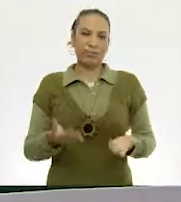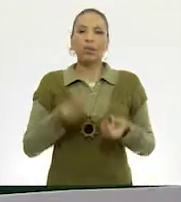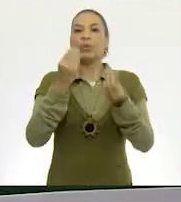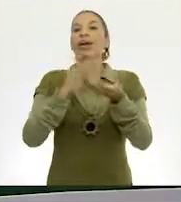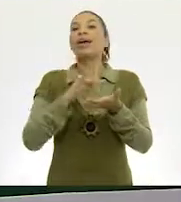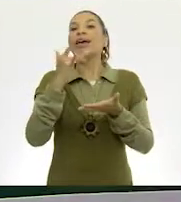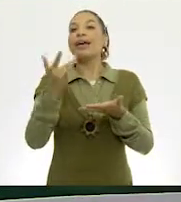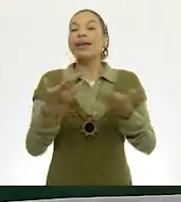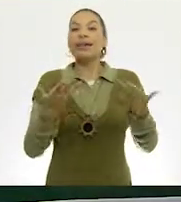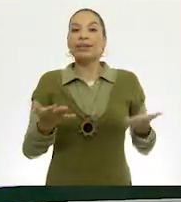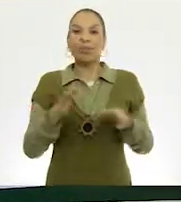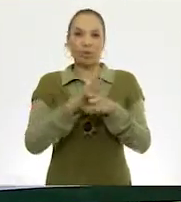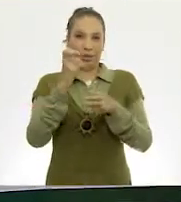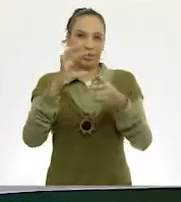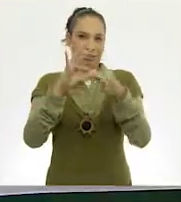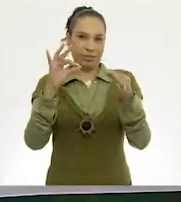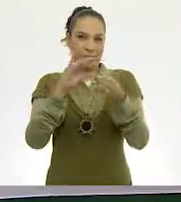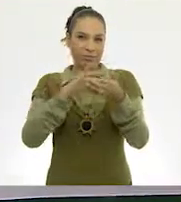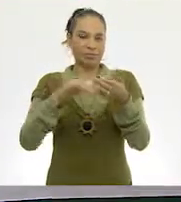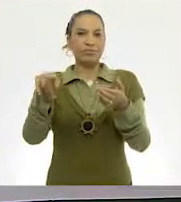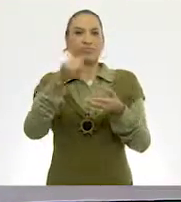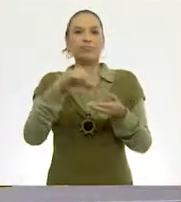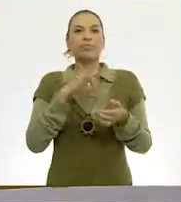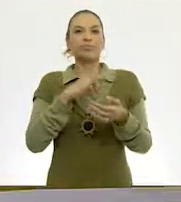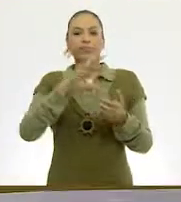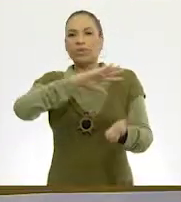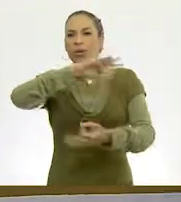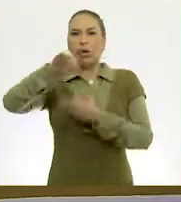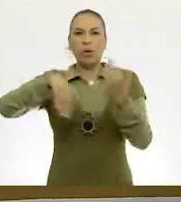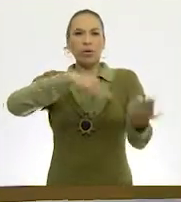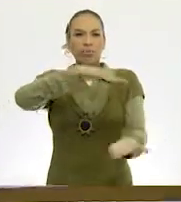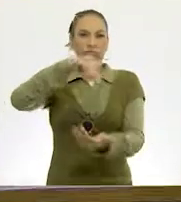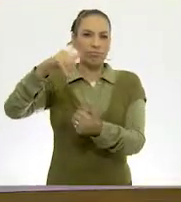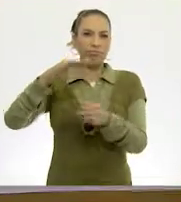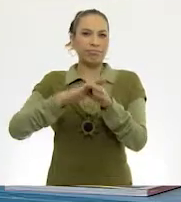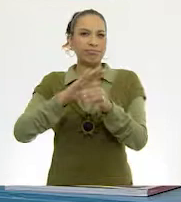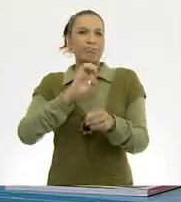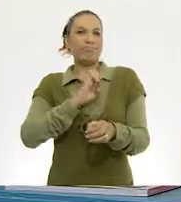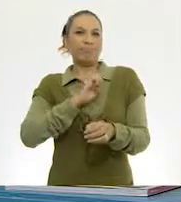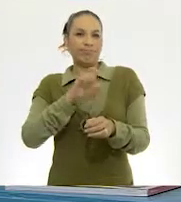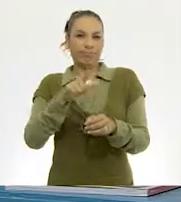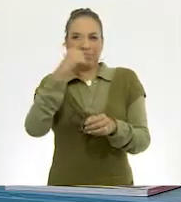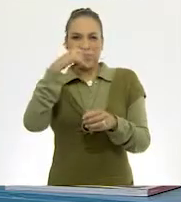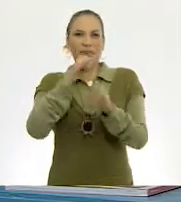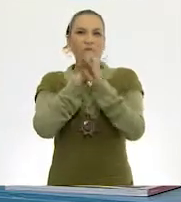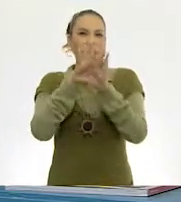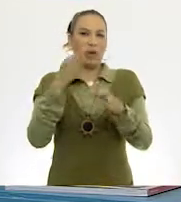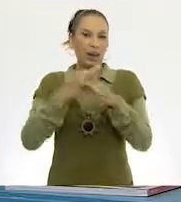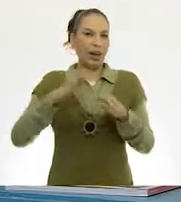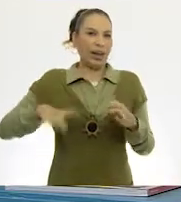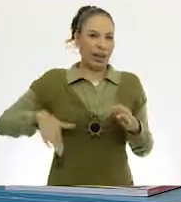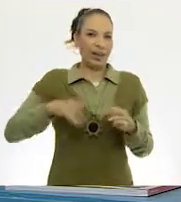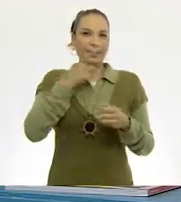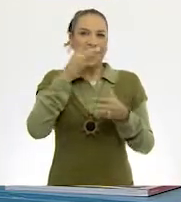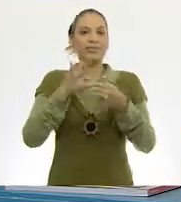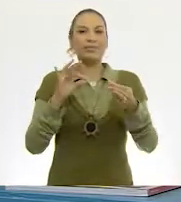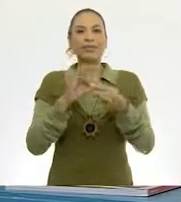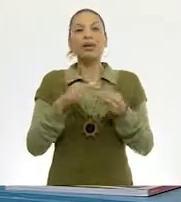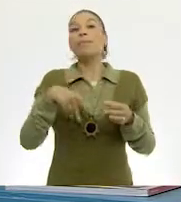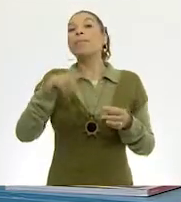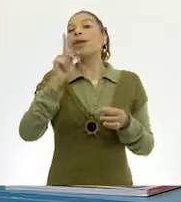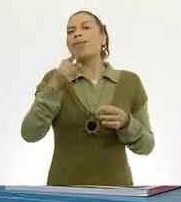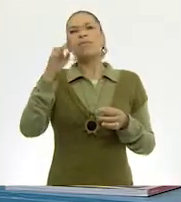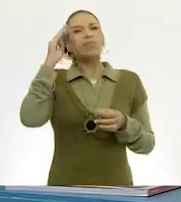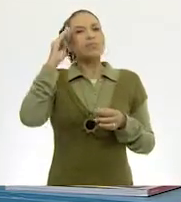gracias. Pues con este texto pudimos recopilar ya más específicamente toda esta información que tú nos acababas de dar. Sí. Pero,